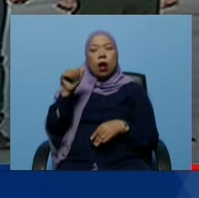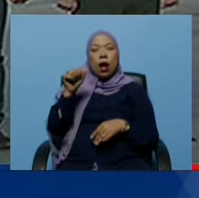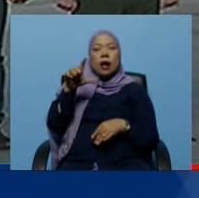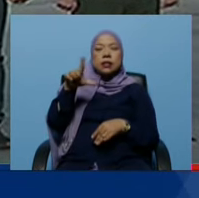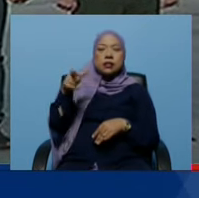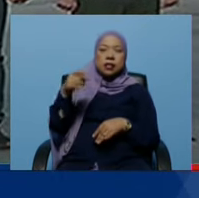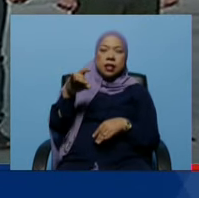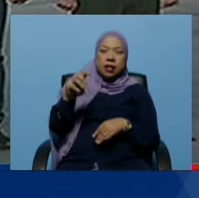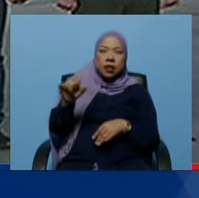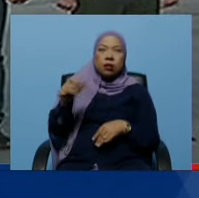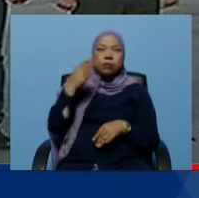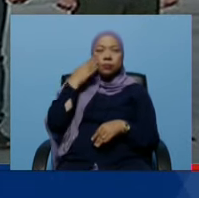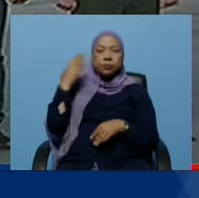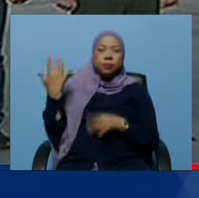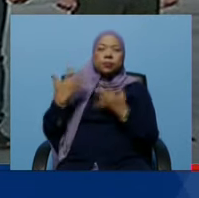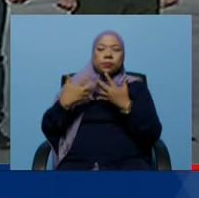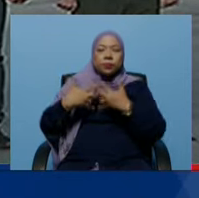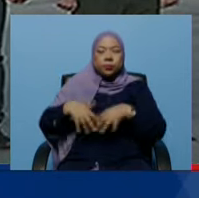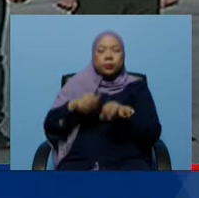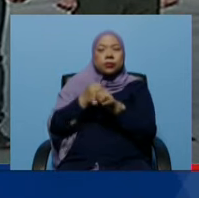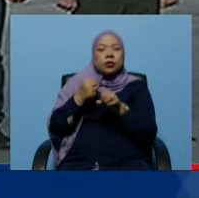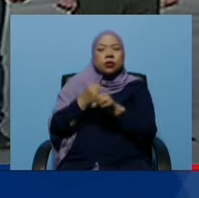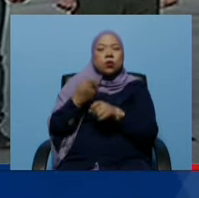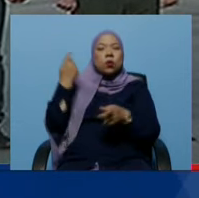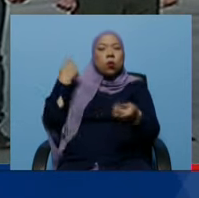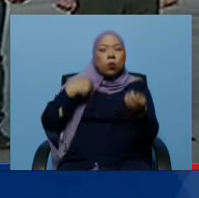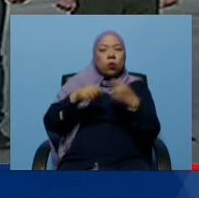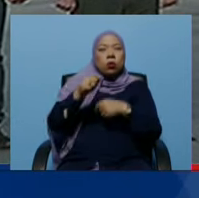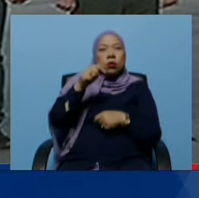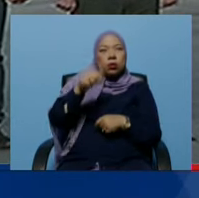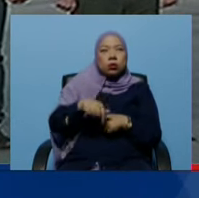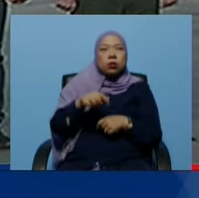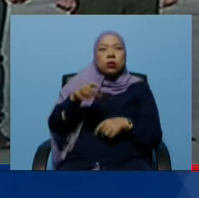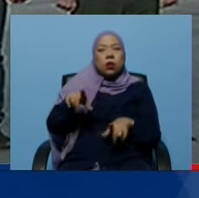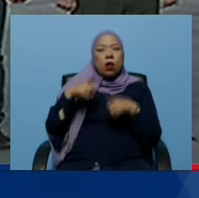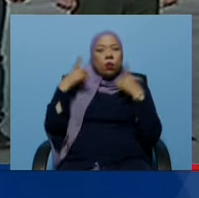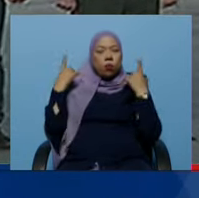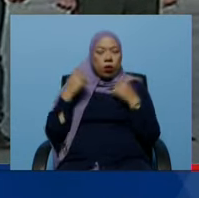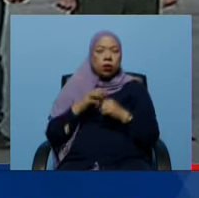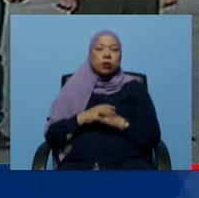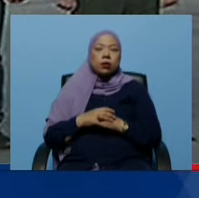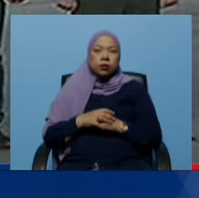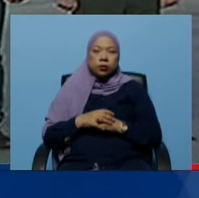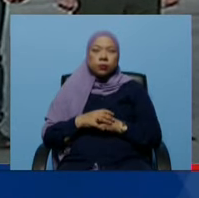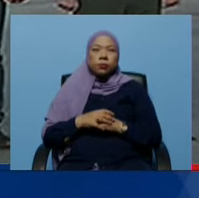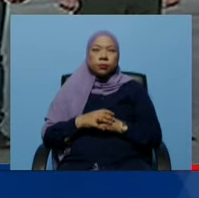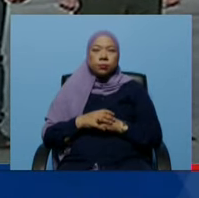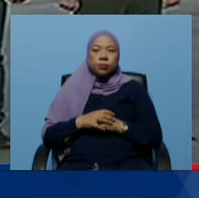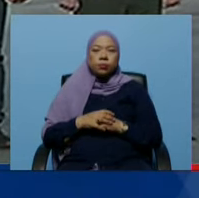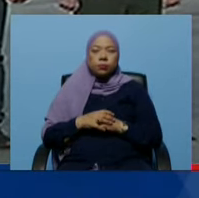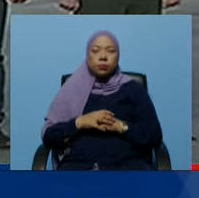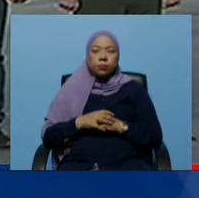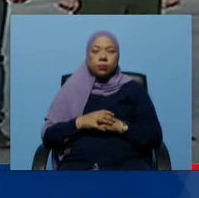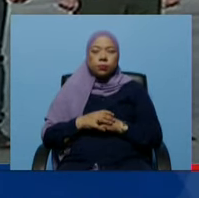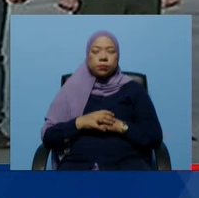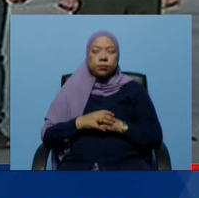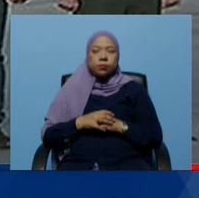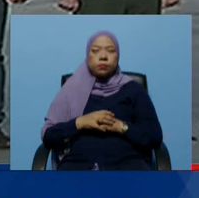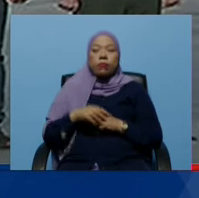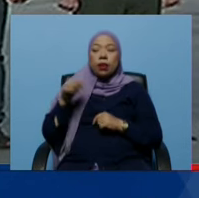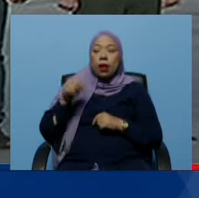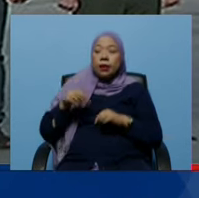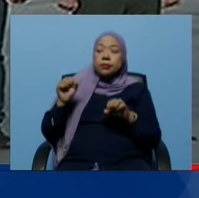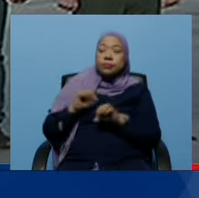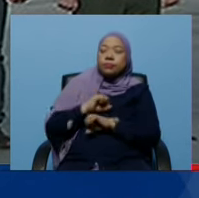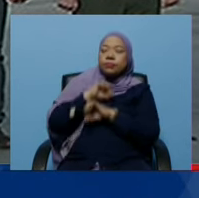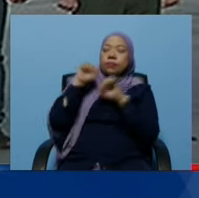Montilla y el comandante del destacamento López Barrio de aquí, de este sector del puerto. Realmente desde la mañana